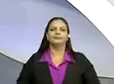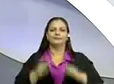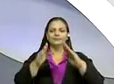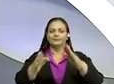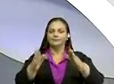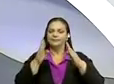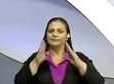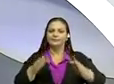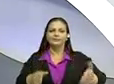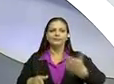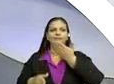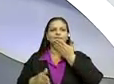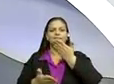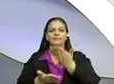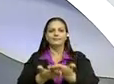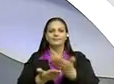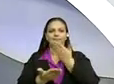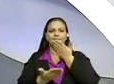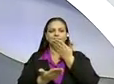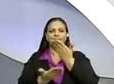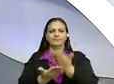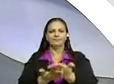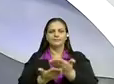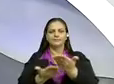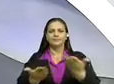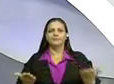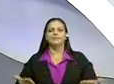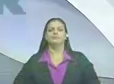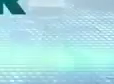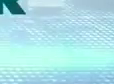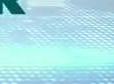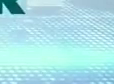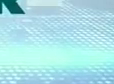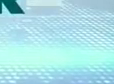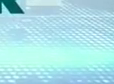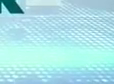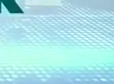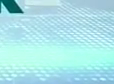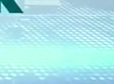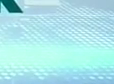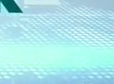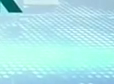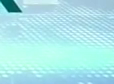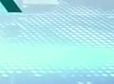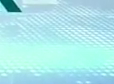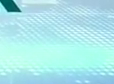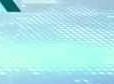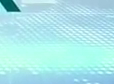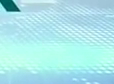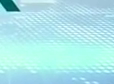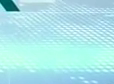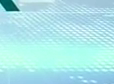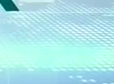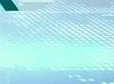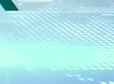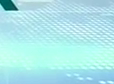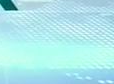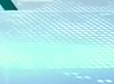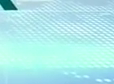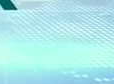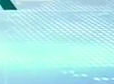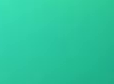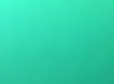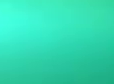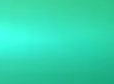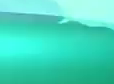Gracias, gracias, buenos días, sean bienvenidos a este día especial, un día viernes, de parte del